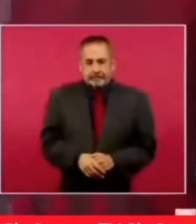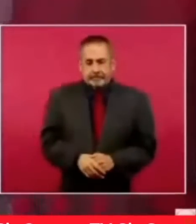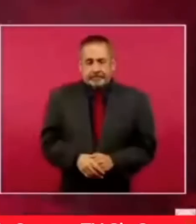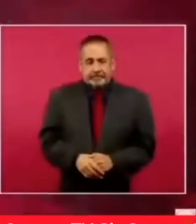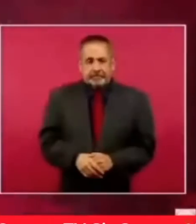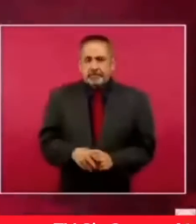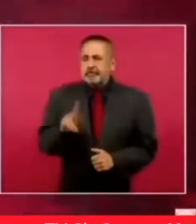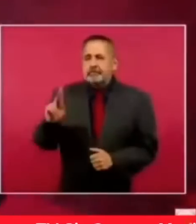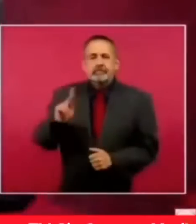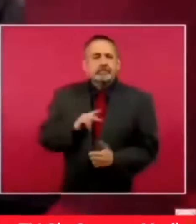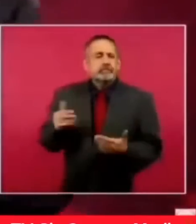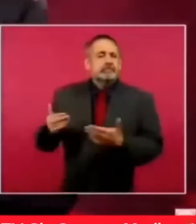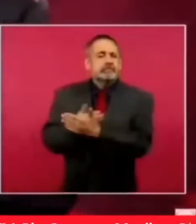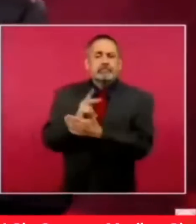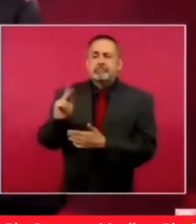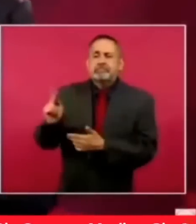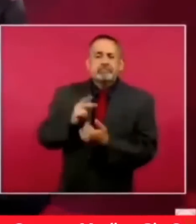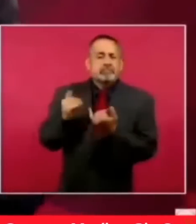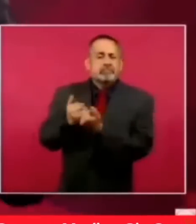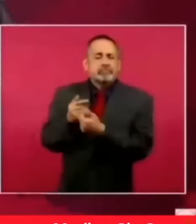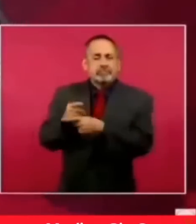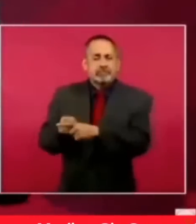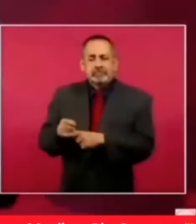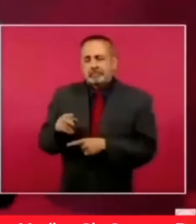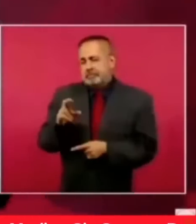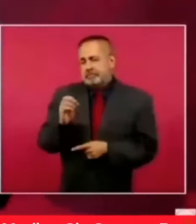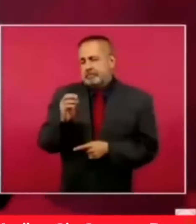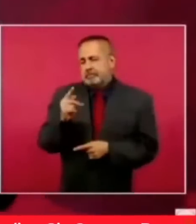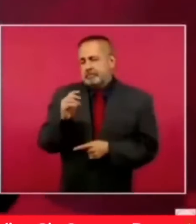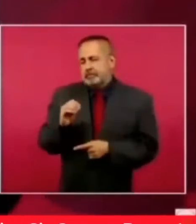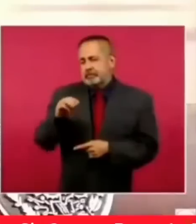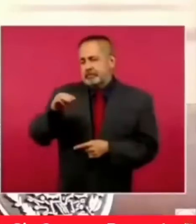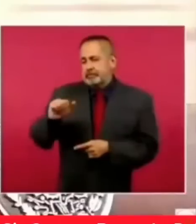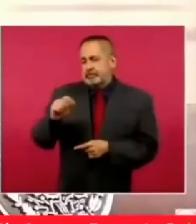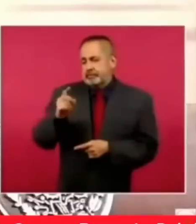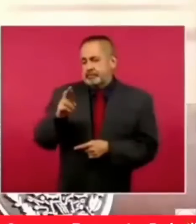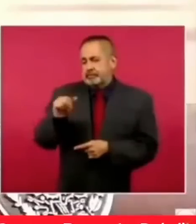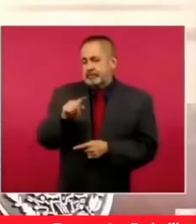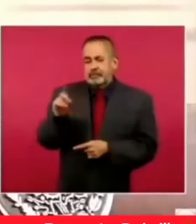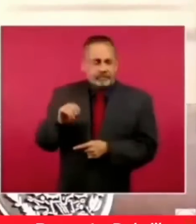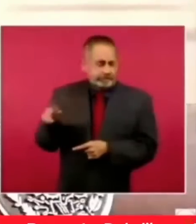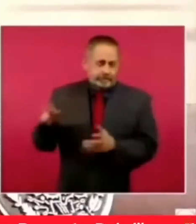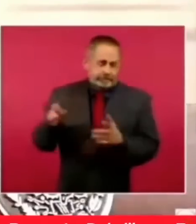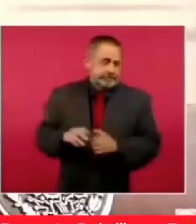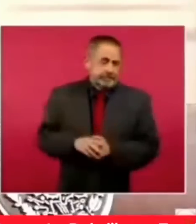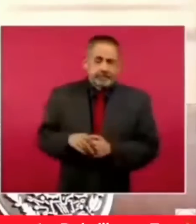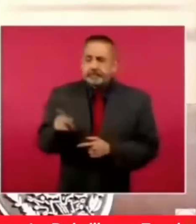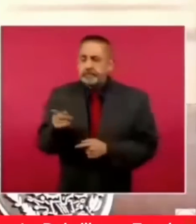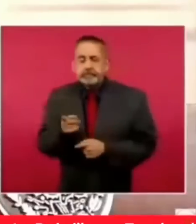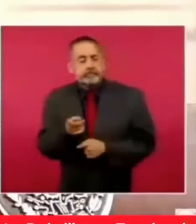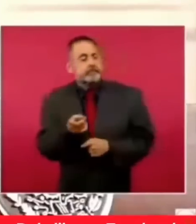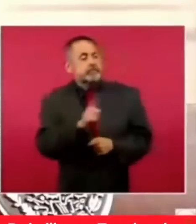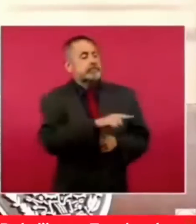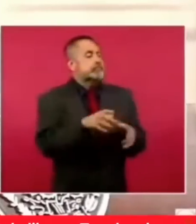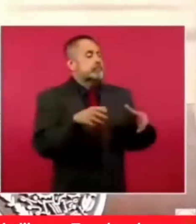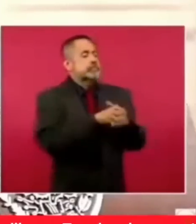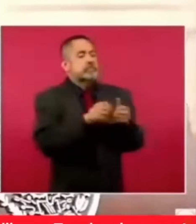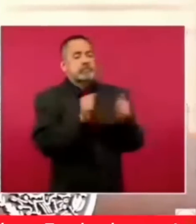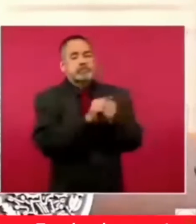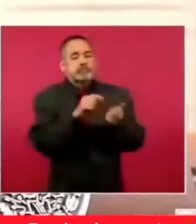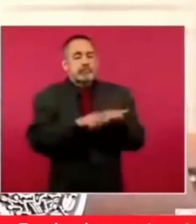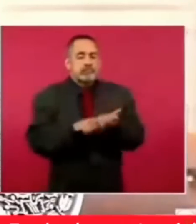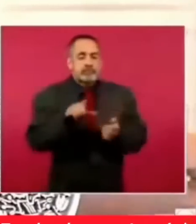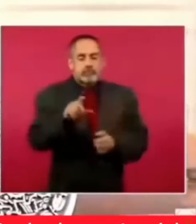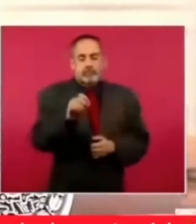mi paisano, Roberto Madrazo, y vinculado con Loret